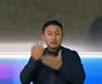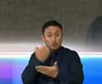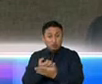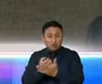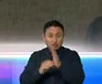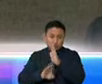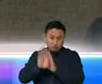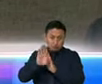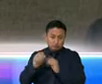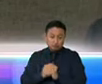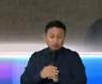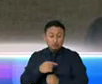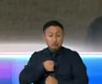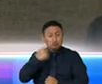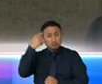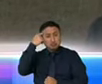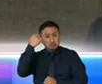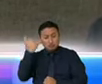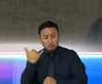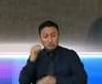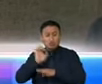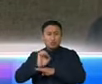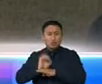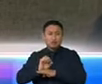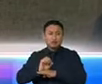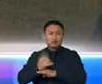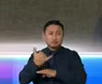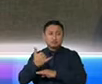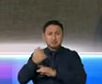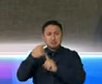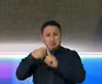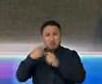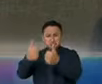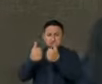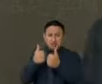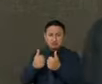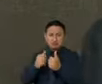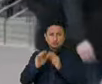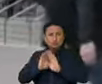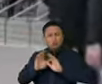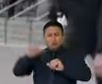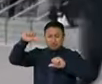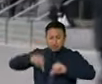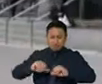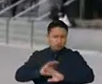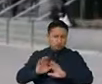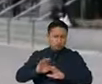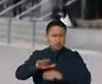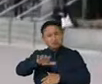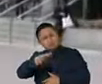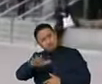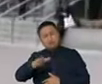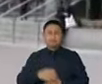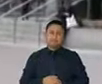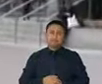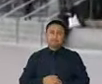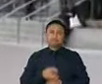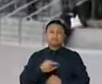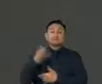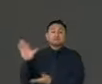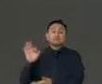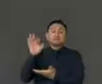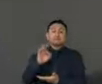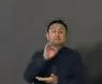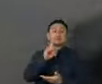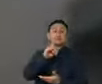yo creo que el Ecuador está en una situación no óptima, pero tampoco caótica. Esto mientras delegados del FMI alistan